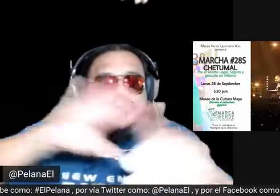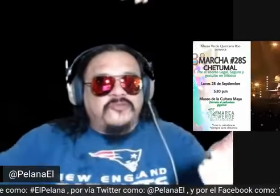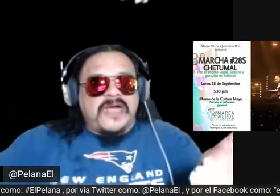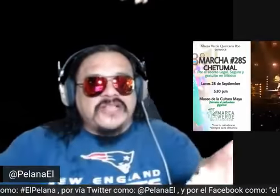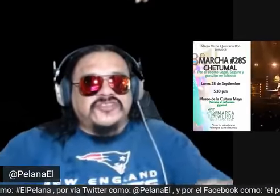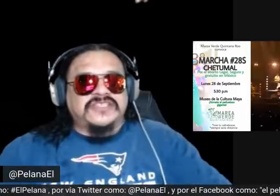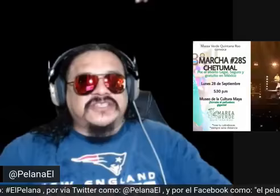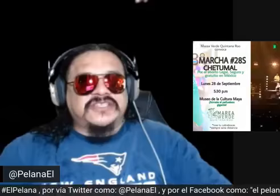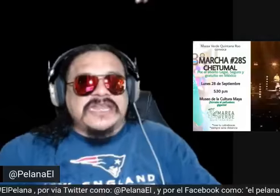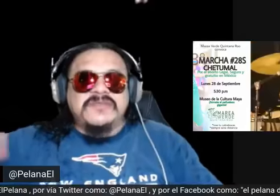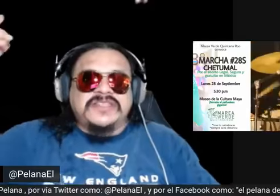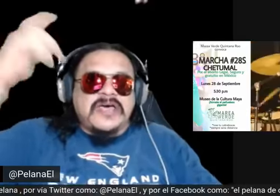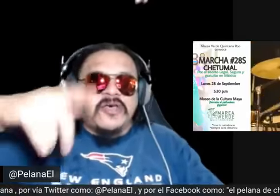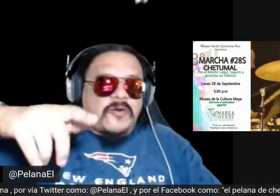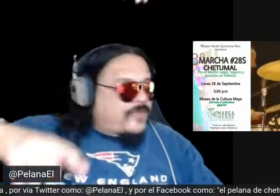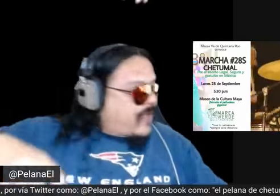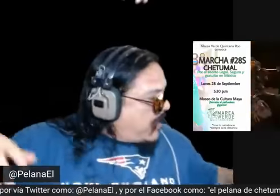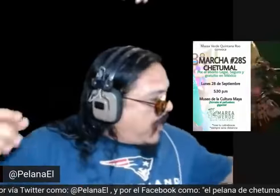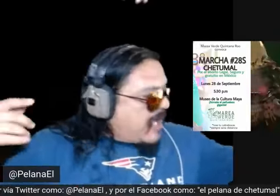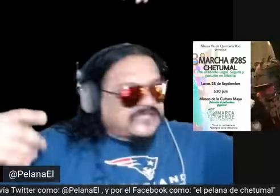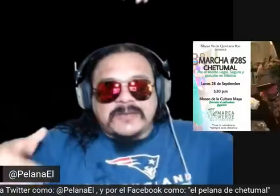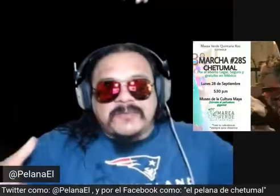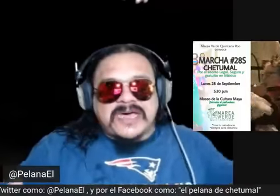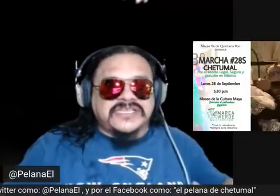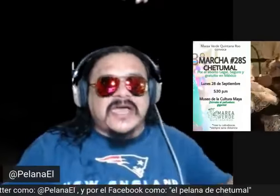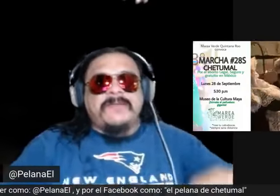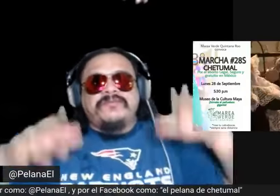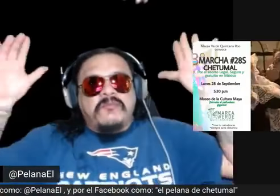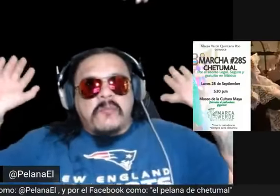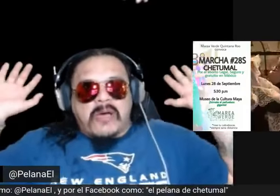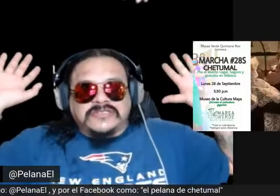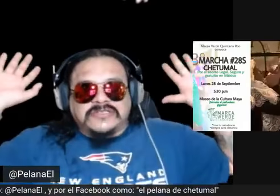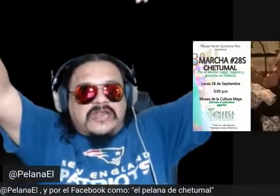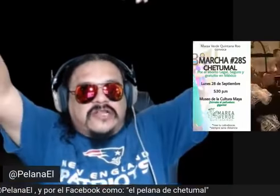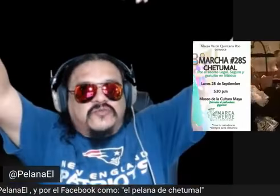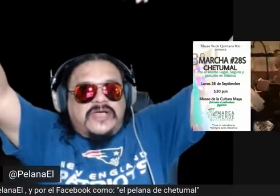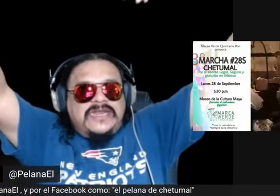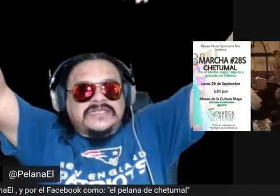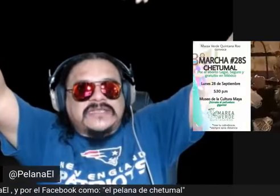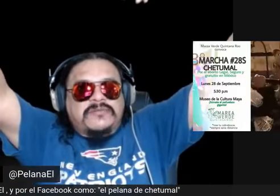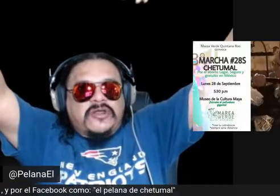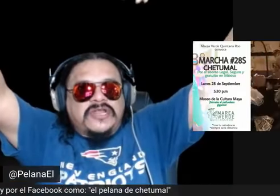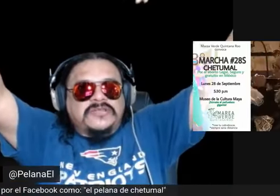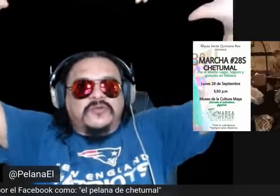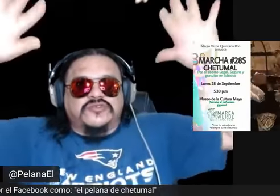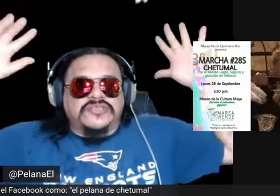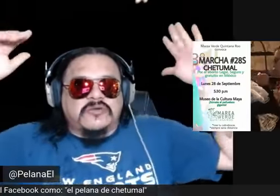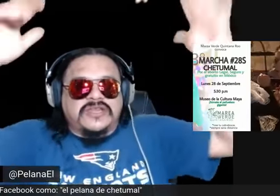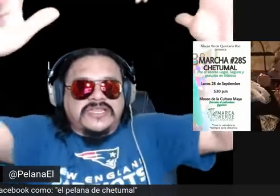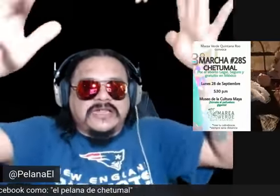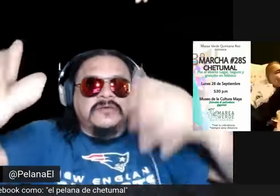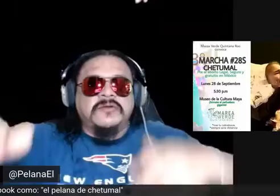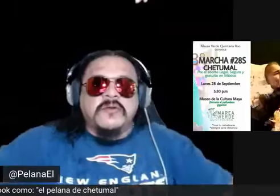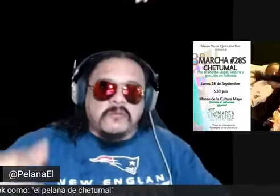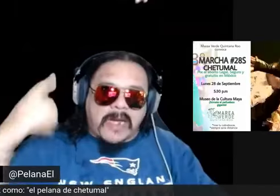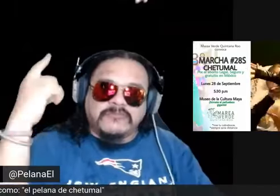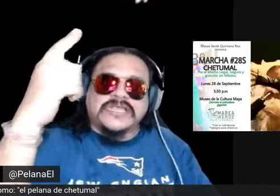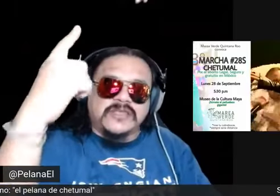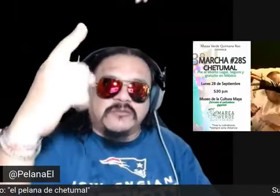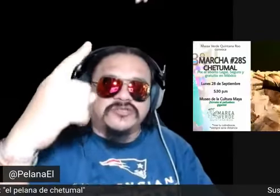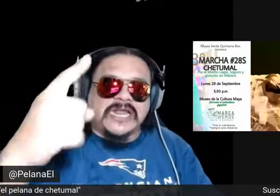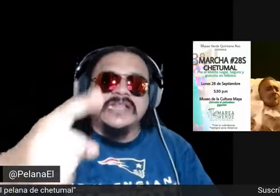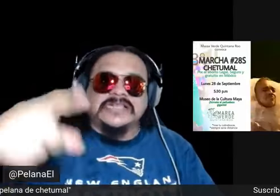Todos los machos están invitados a esta marcha. Vamos al final a apoyar a nuestras mujeres, cabrones, por su seguridad. Vamos